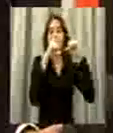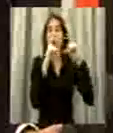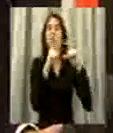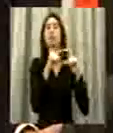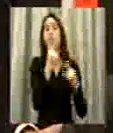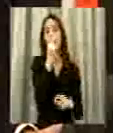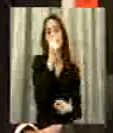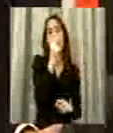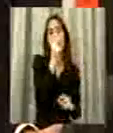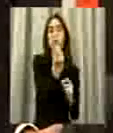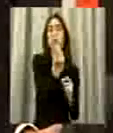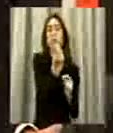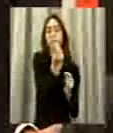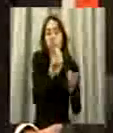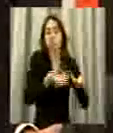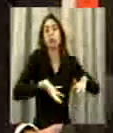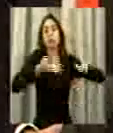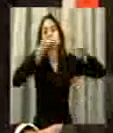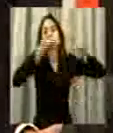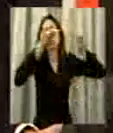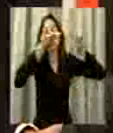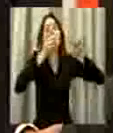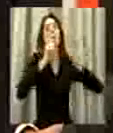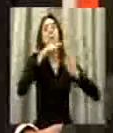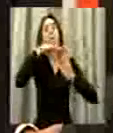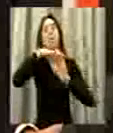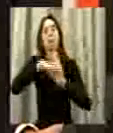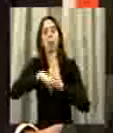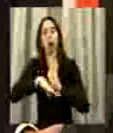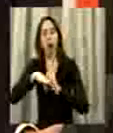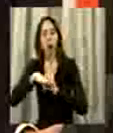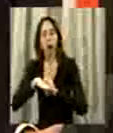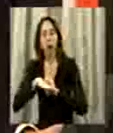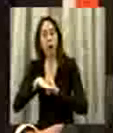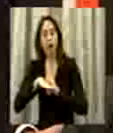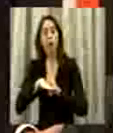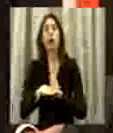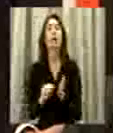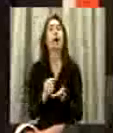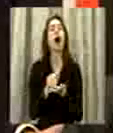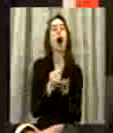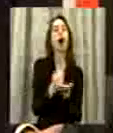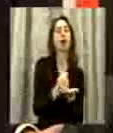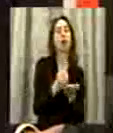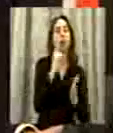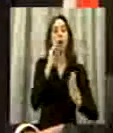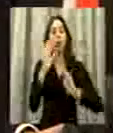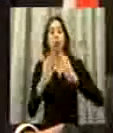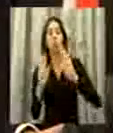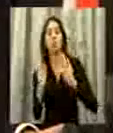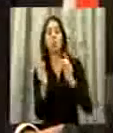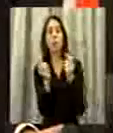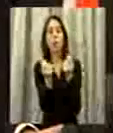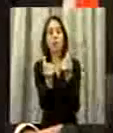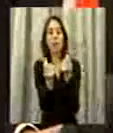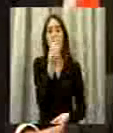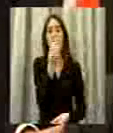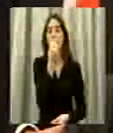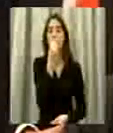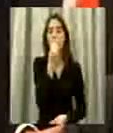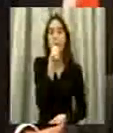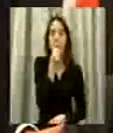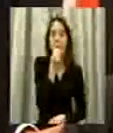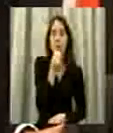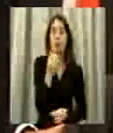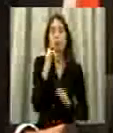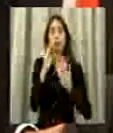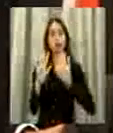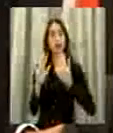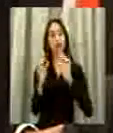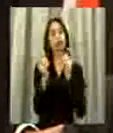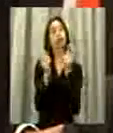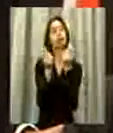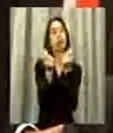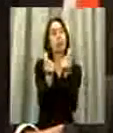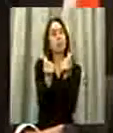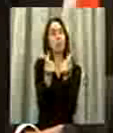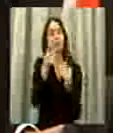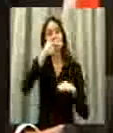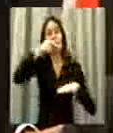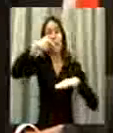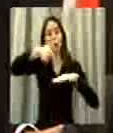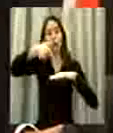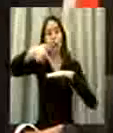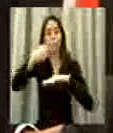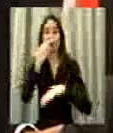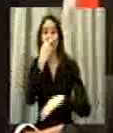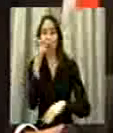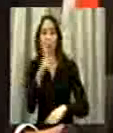mes de inflación baja, ayudado por la moderación en los precios de los alimentos y la moderación en los precios de los